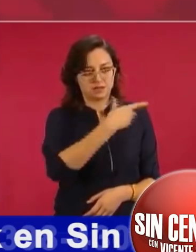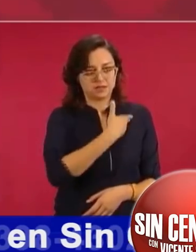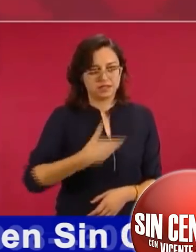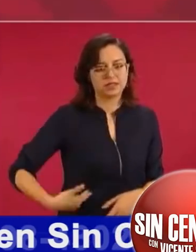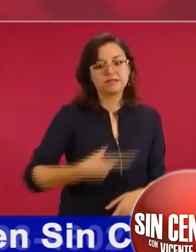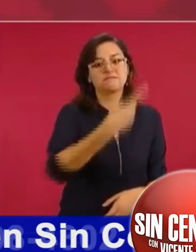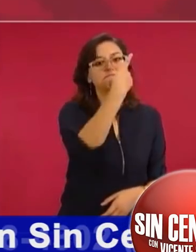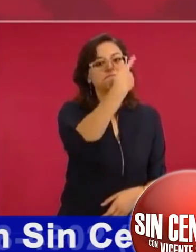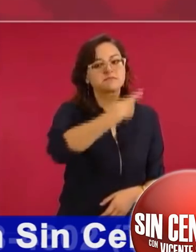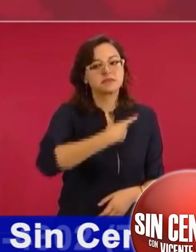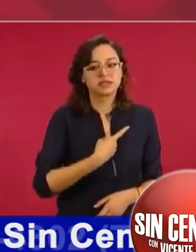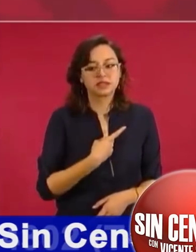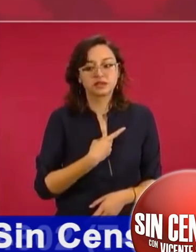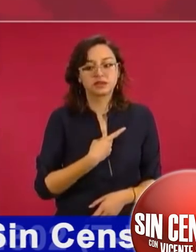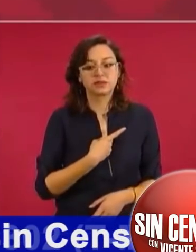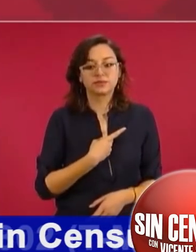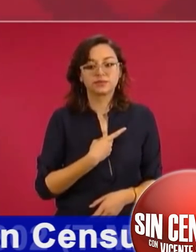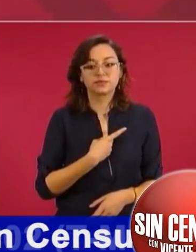Me dijo,